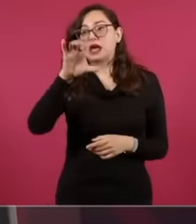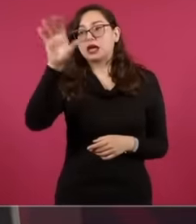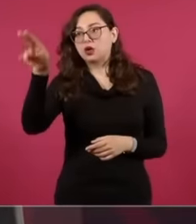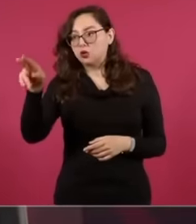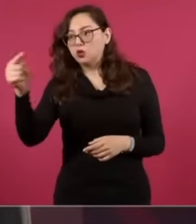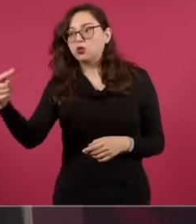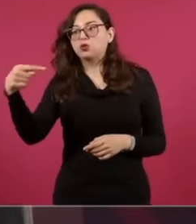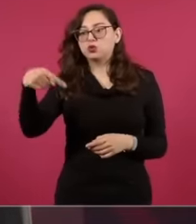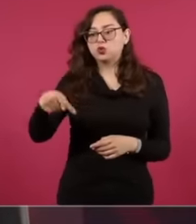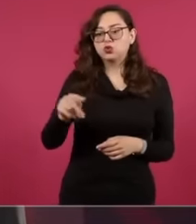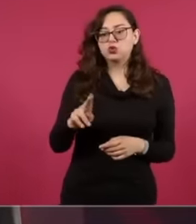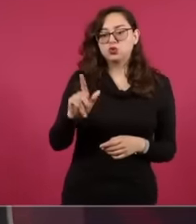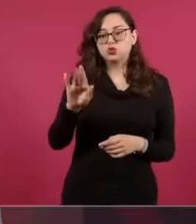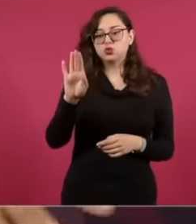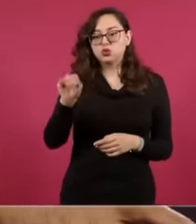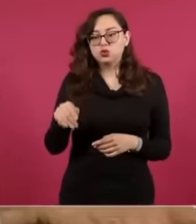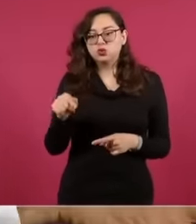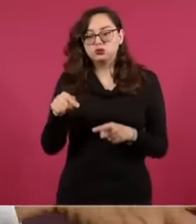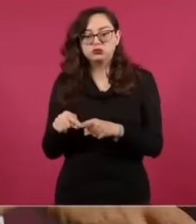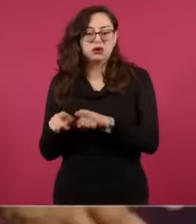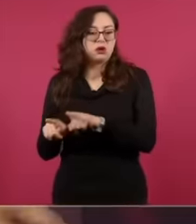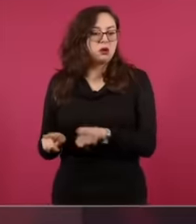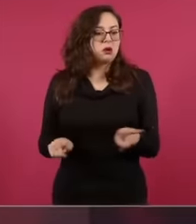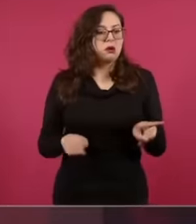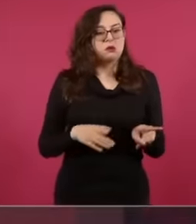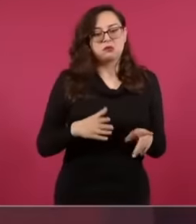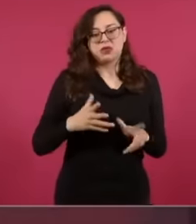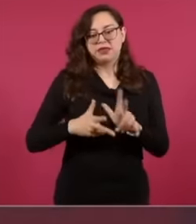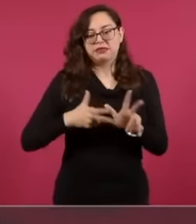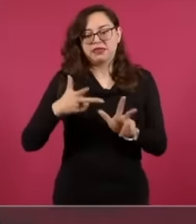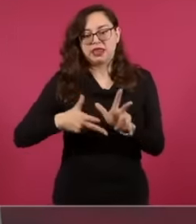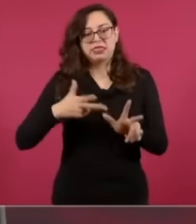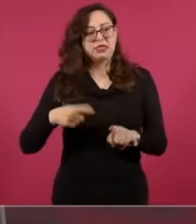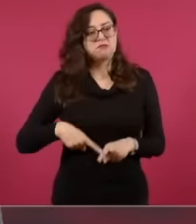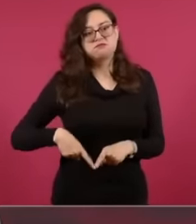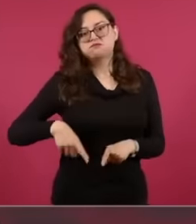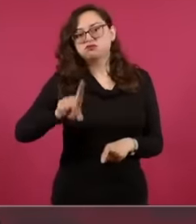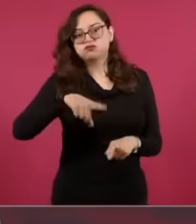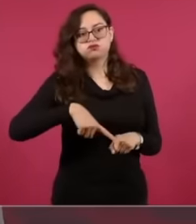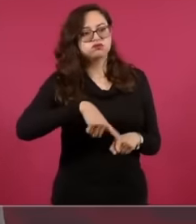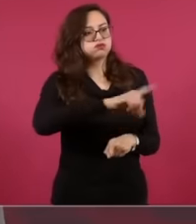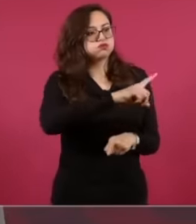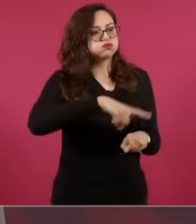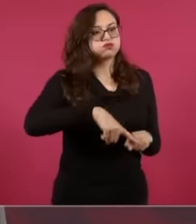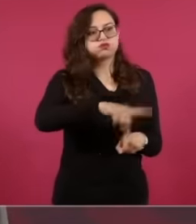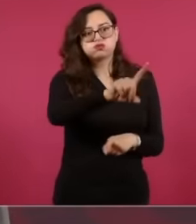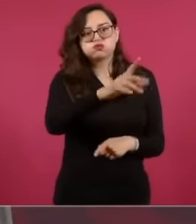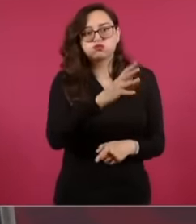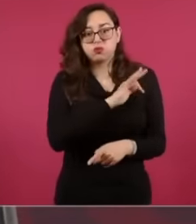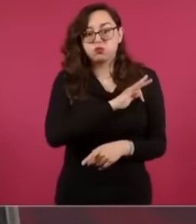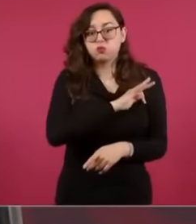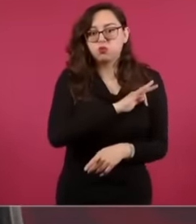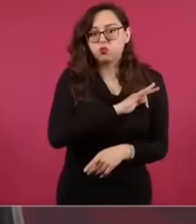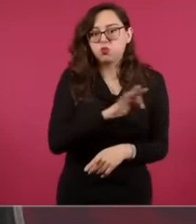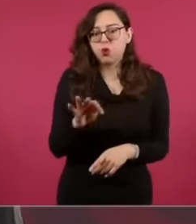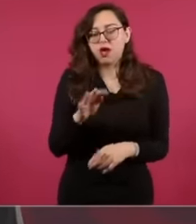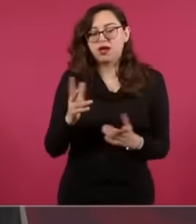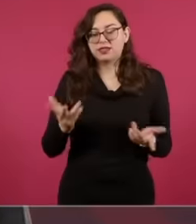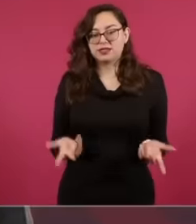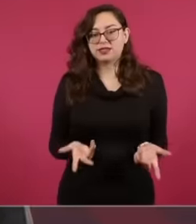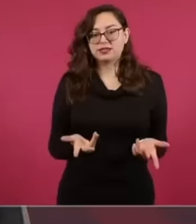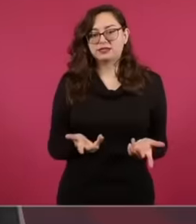Tulum, ¿sí? Y de ahí ya hacia Chetumal, y de Chetumal